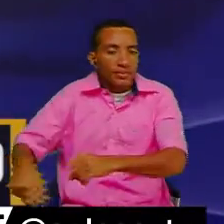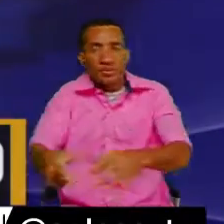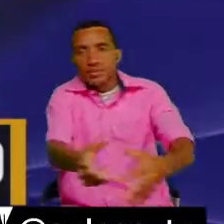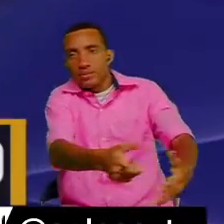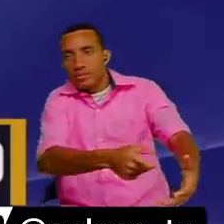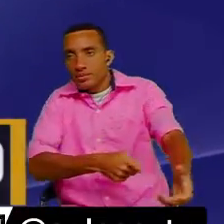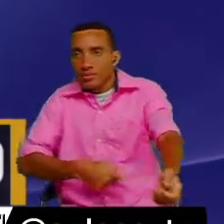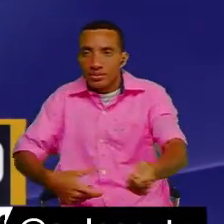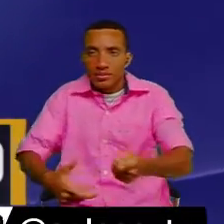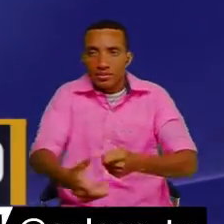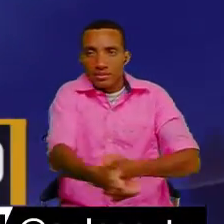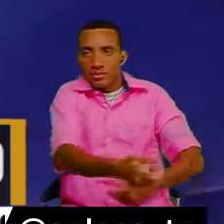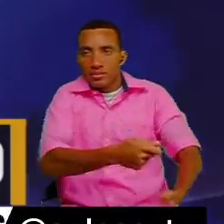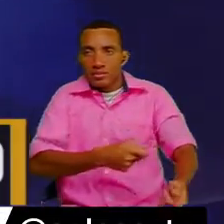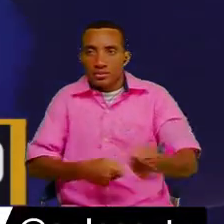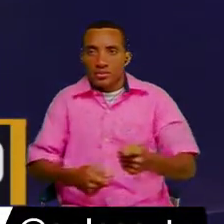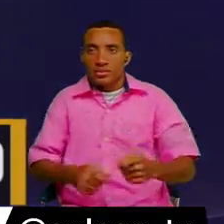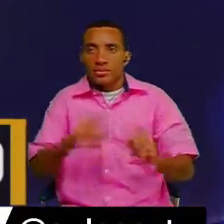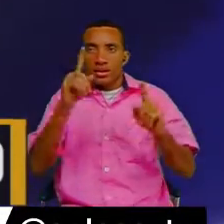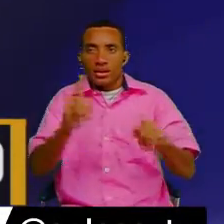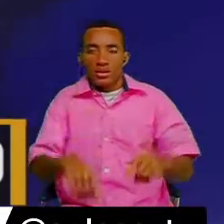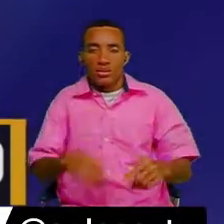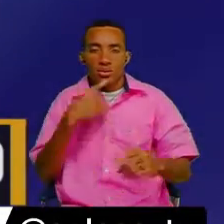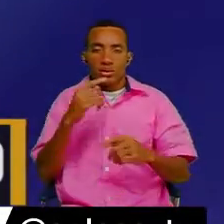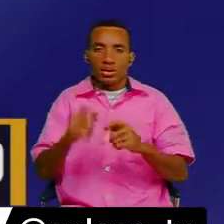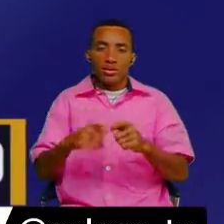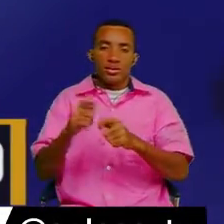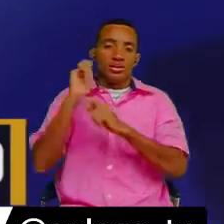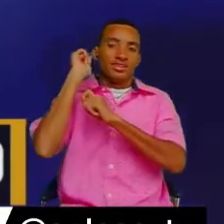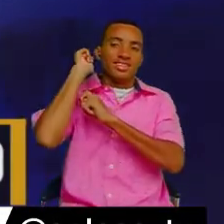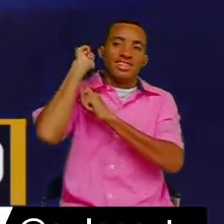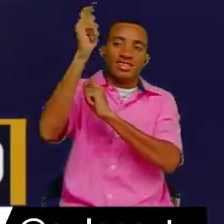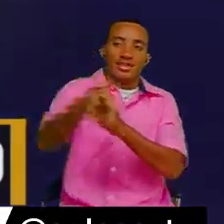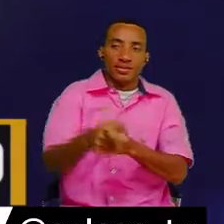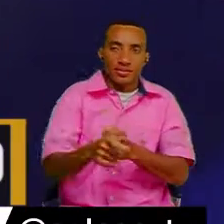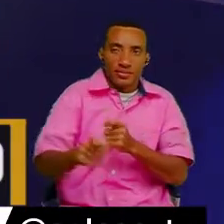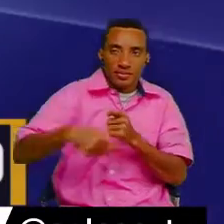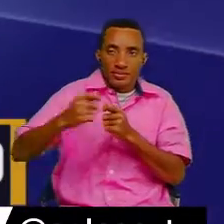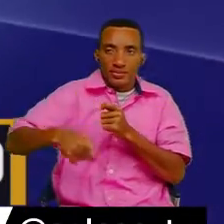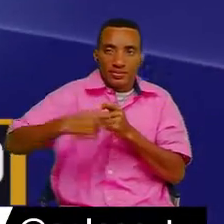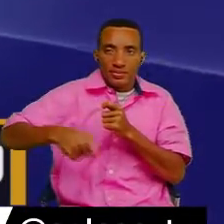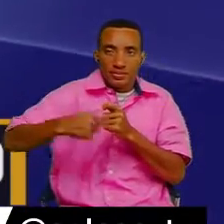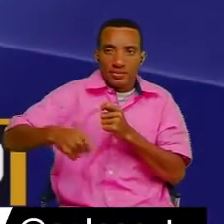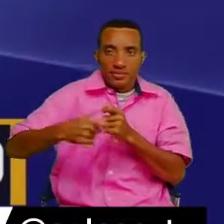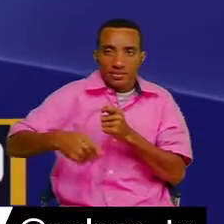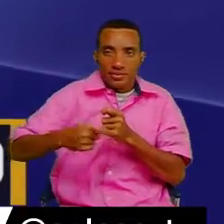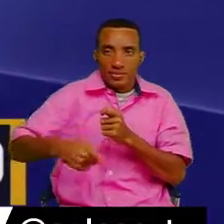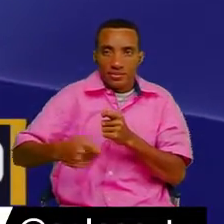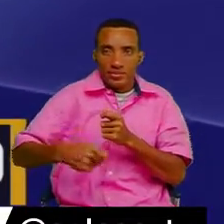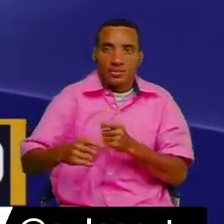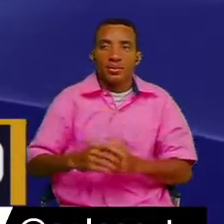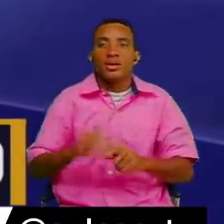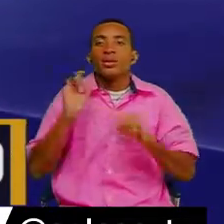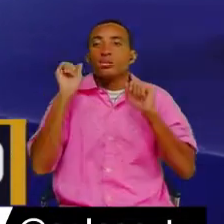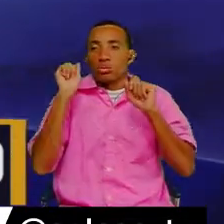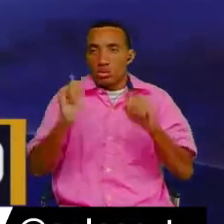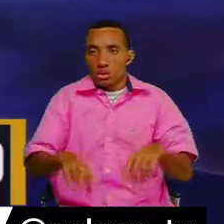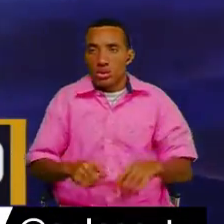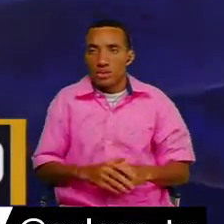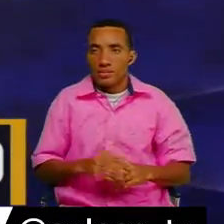con las atarrayas y con los anzuelos, pero este bicho está prohibido, el tramayo está prohibido y todo esto.